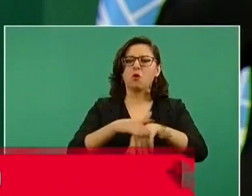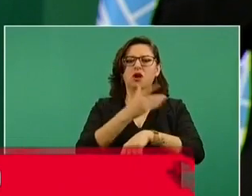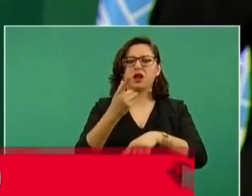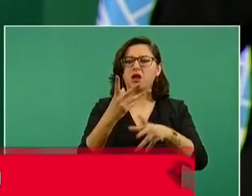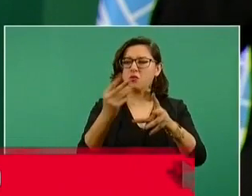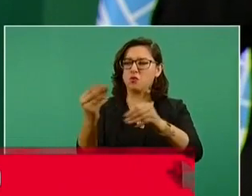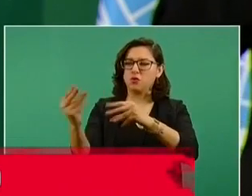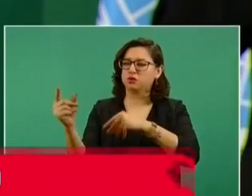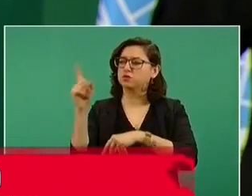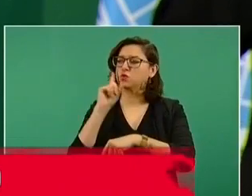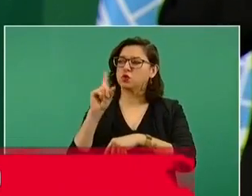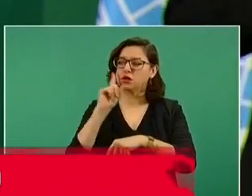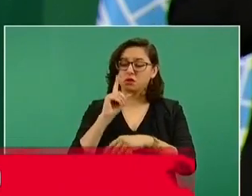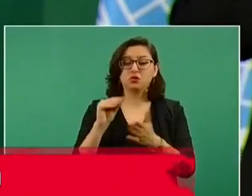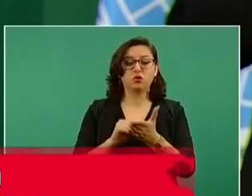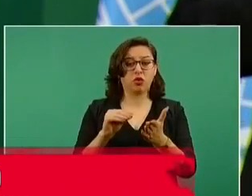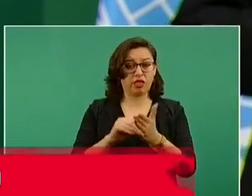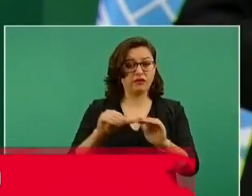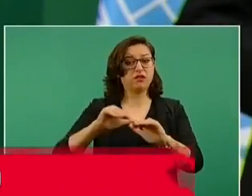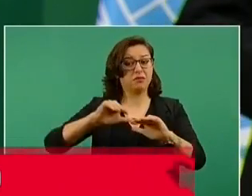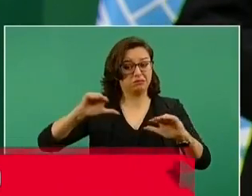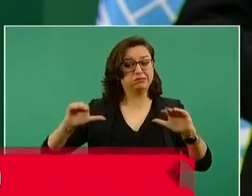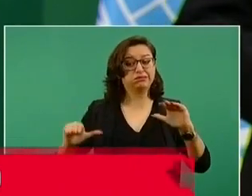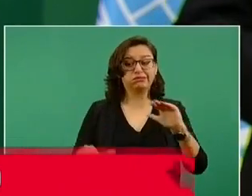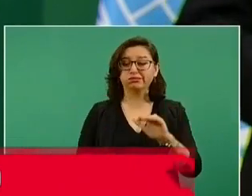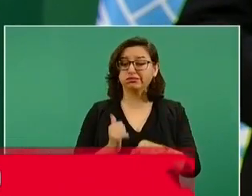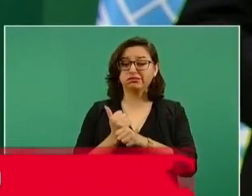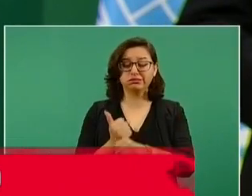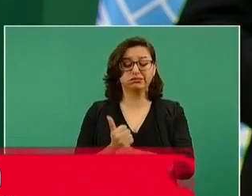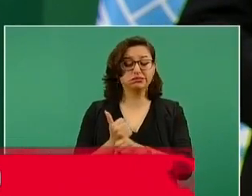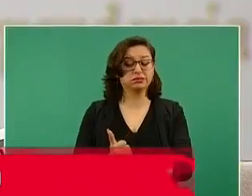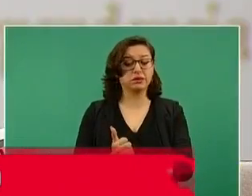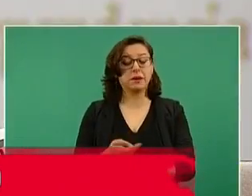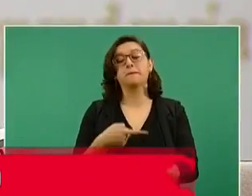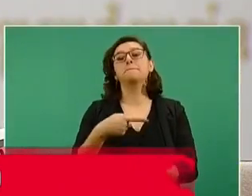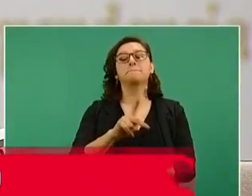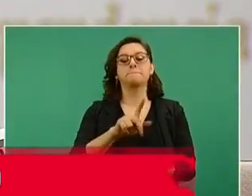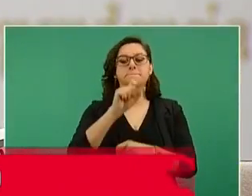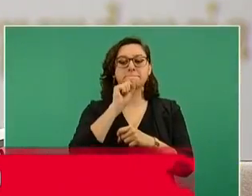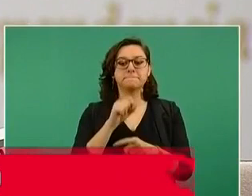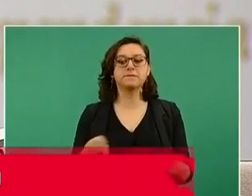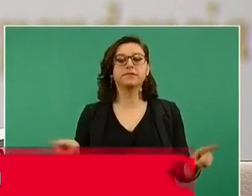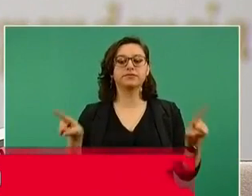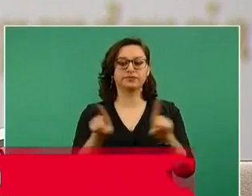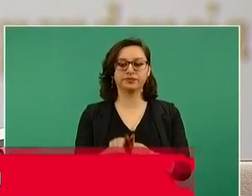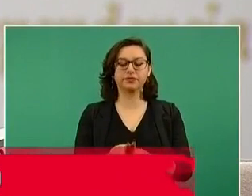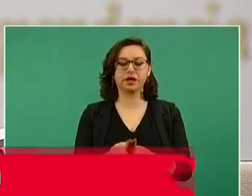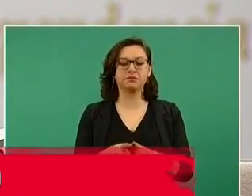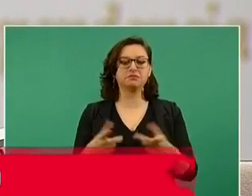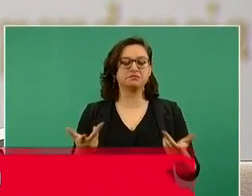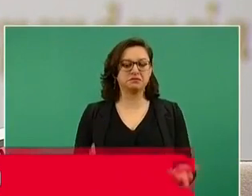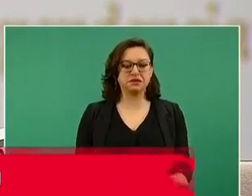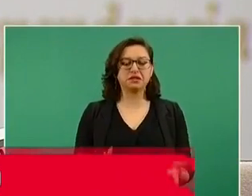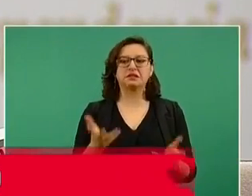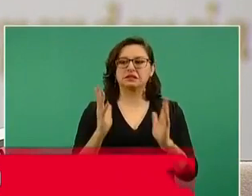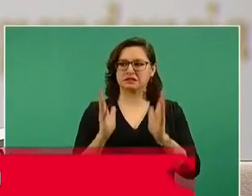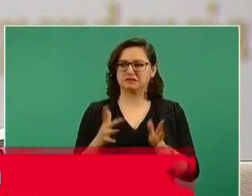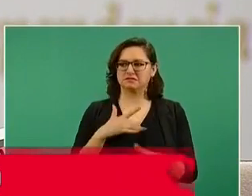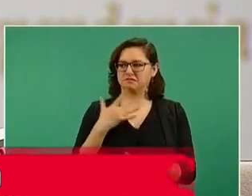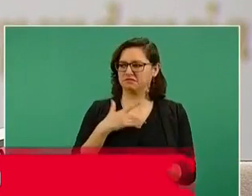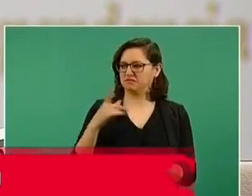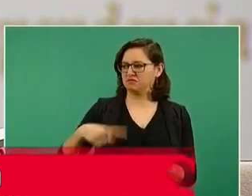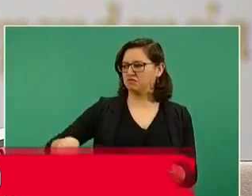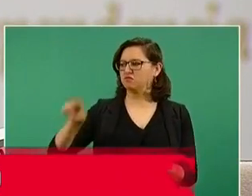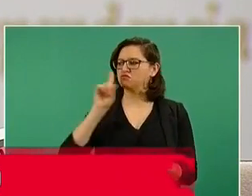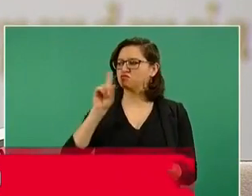en todo el mundo. Pero es también un compromiso por poner fin a las violencias contra las